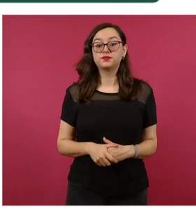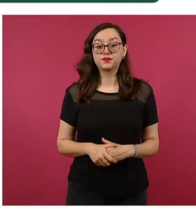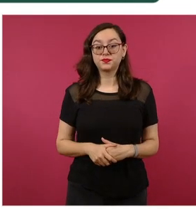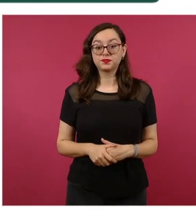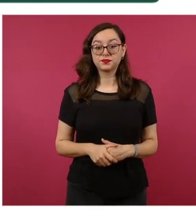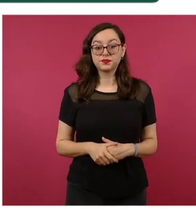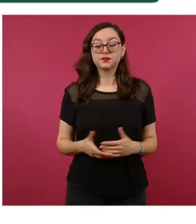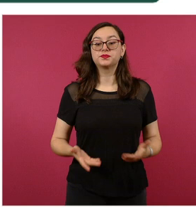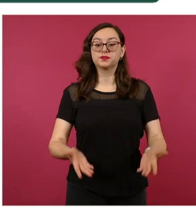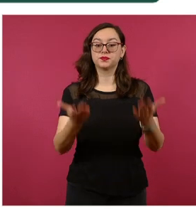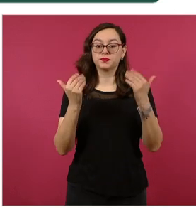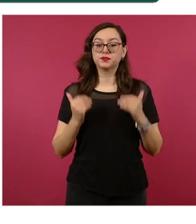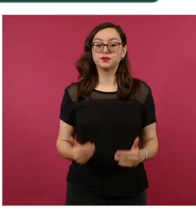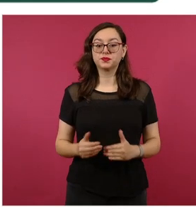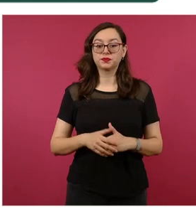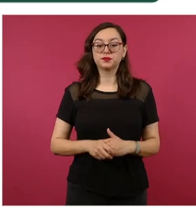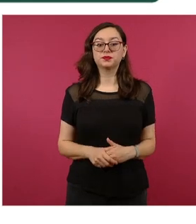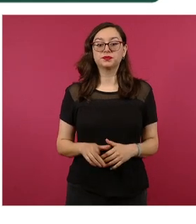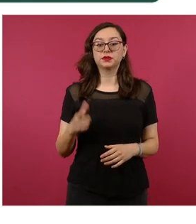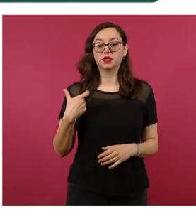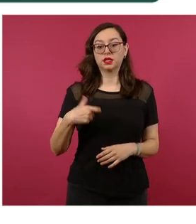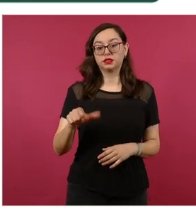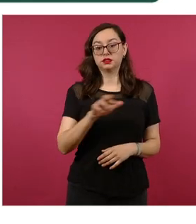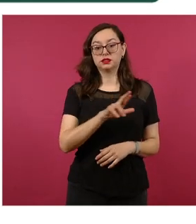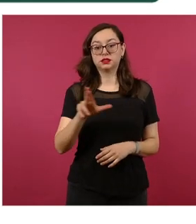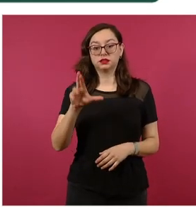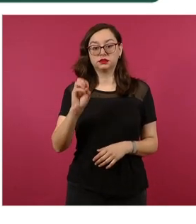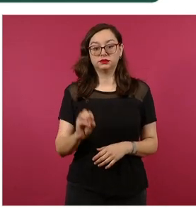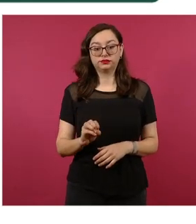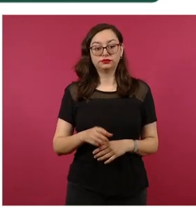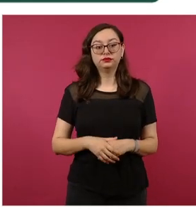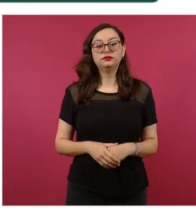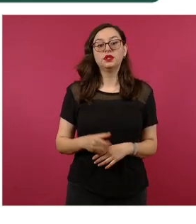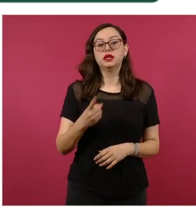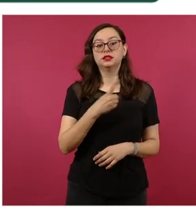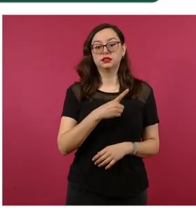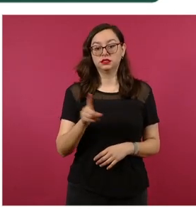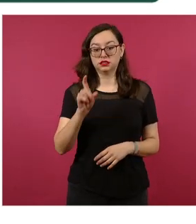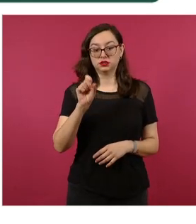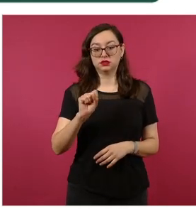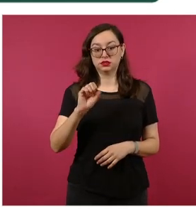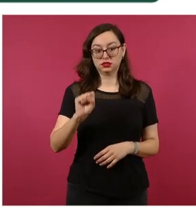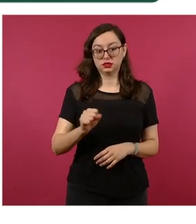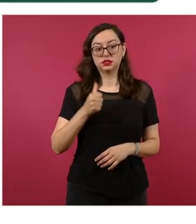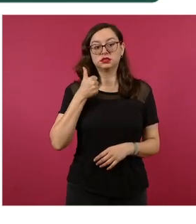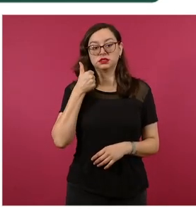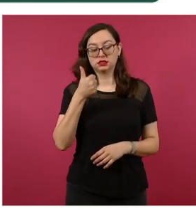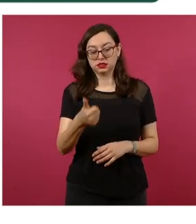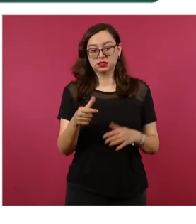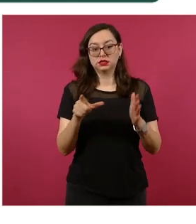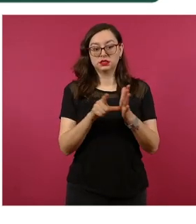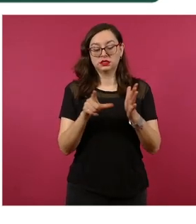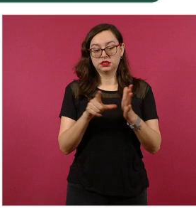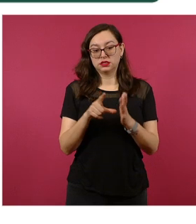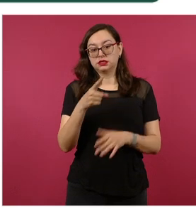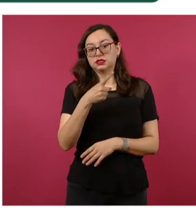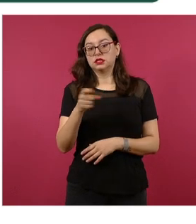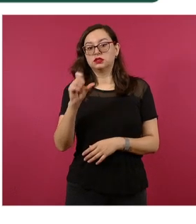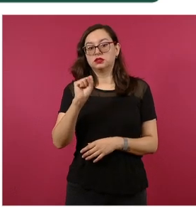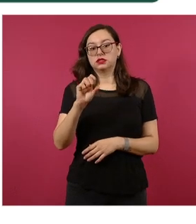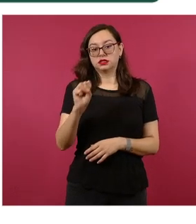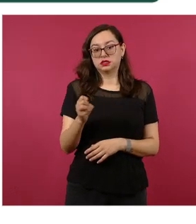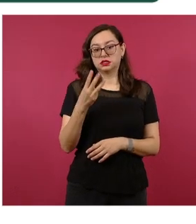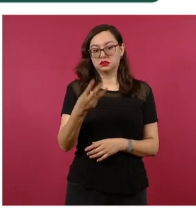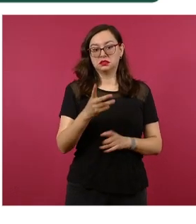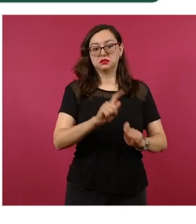movimiento. La siguiente tenemos aquí a Quintana Roo, son 166 las tarjetas programadas, 163 las que ya se entregaron,